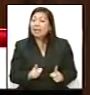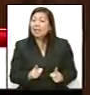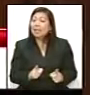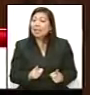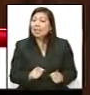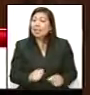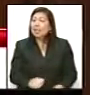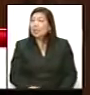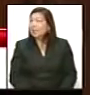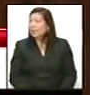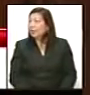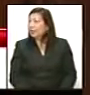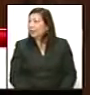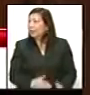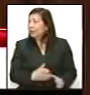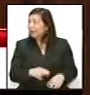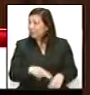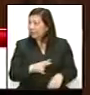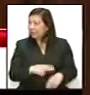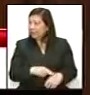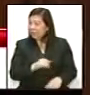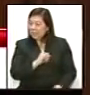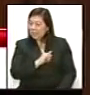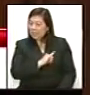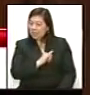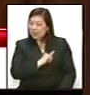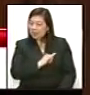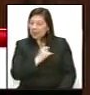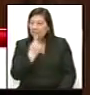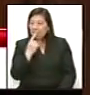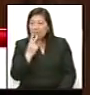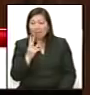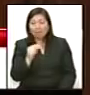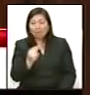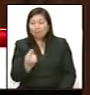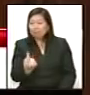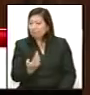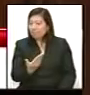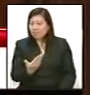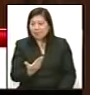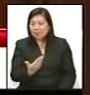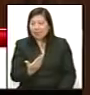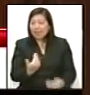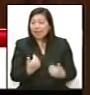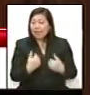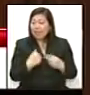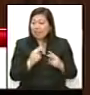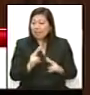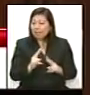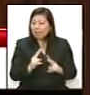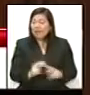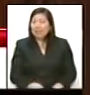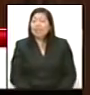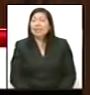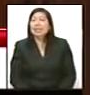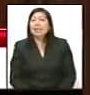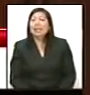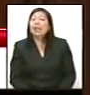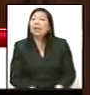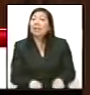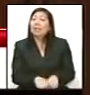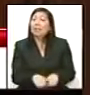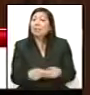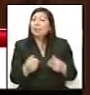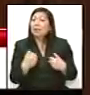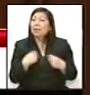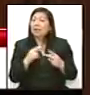de desnaturalización de instituciones parece que no solamente tiene que ver con los medios, también tiene que